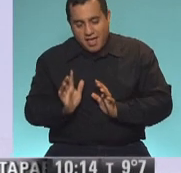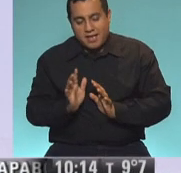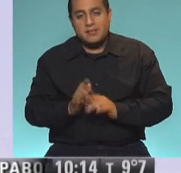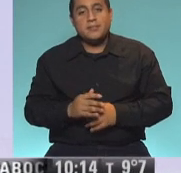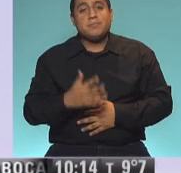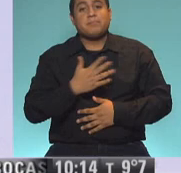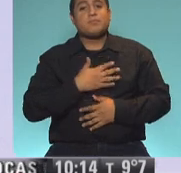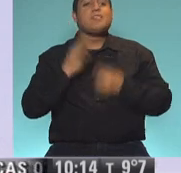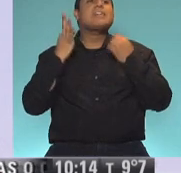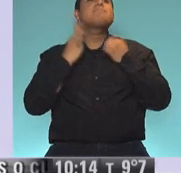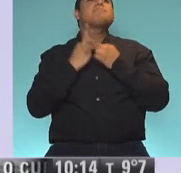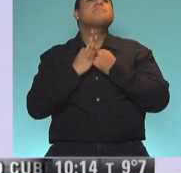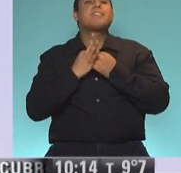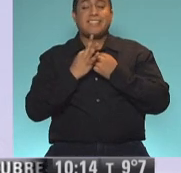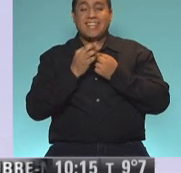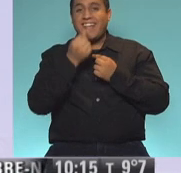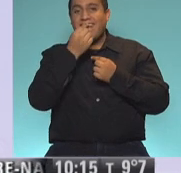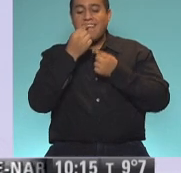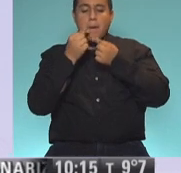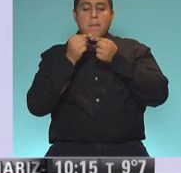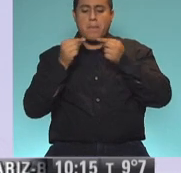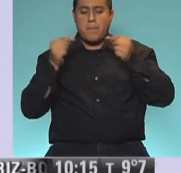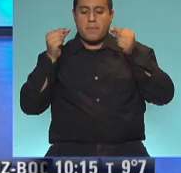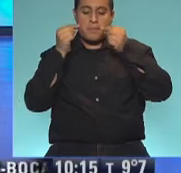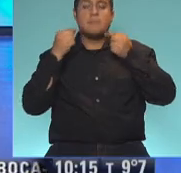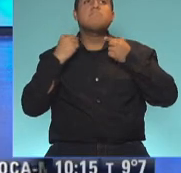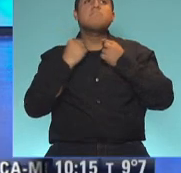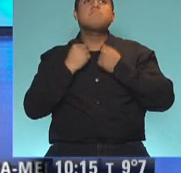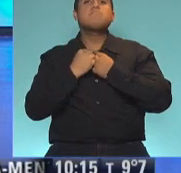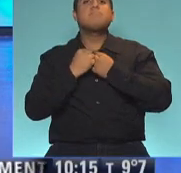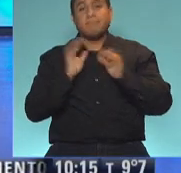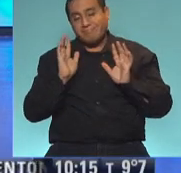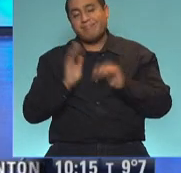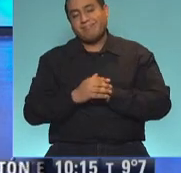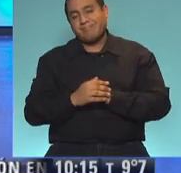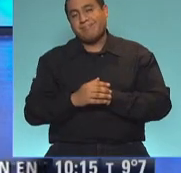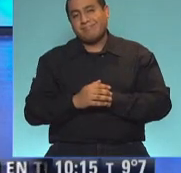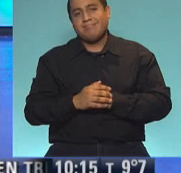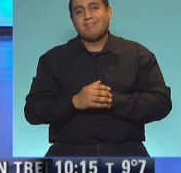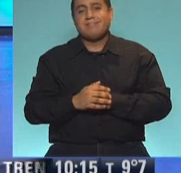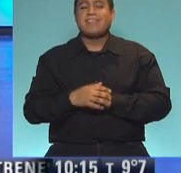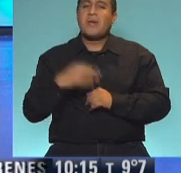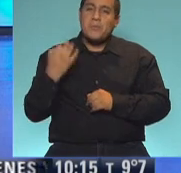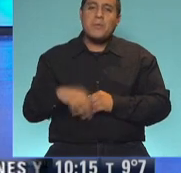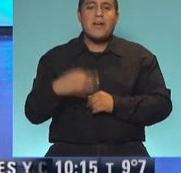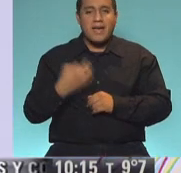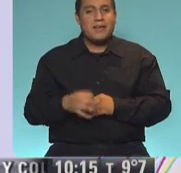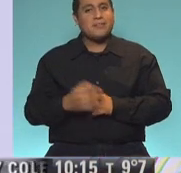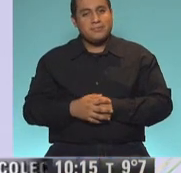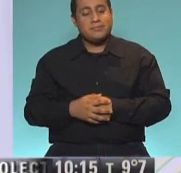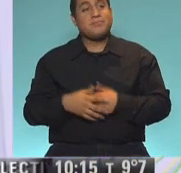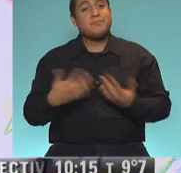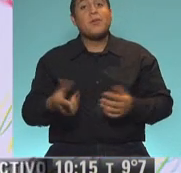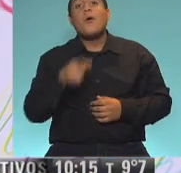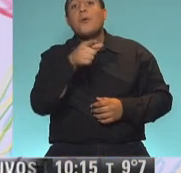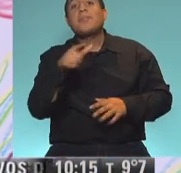mío tiene collar de dientes. ¡Claro! ¡Qué bueno! Claro, los collares. El detalle. ¡Qué bueno! Ahí está. Y los de